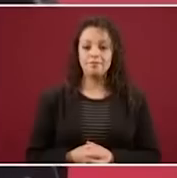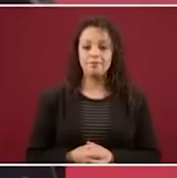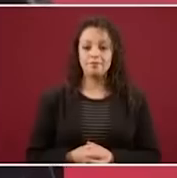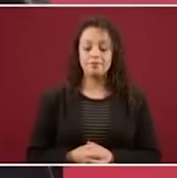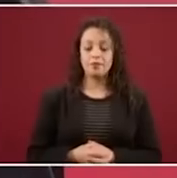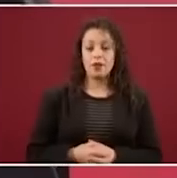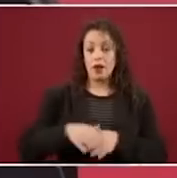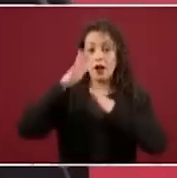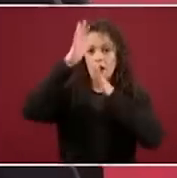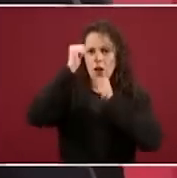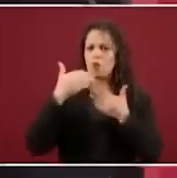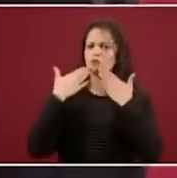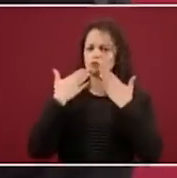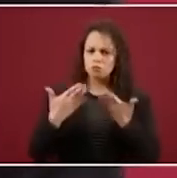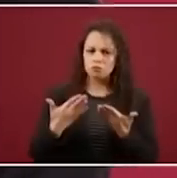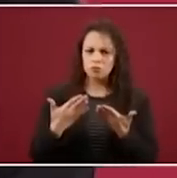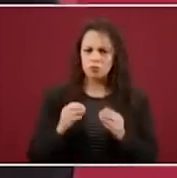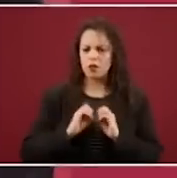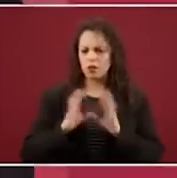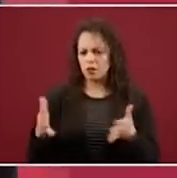plan, que